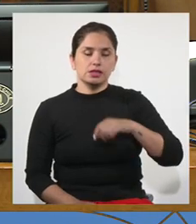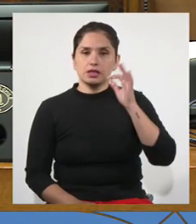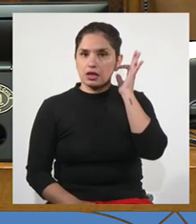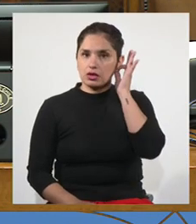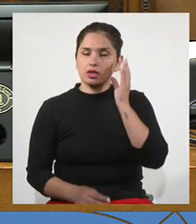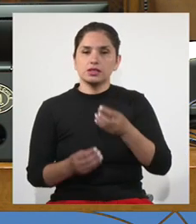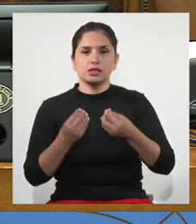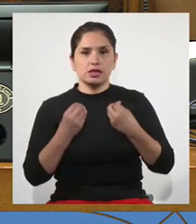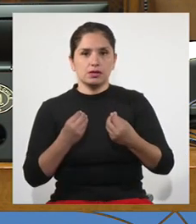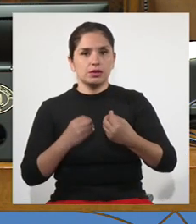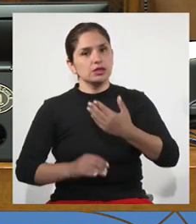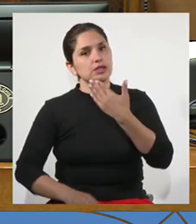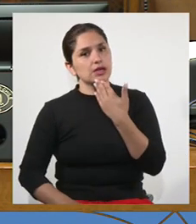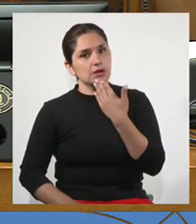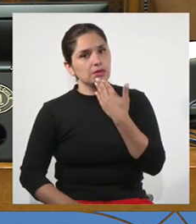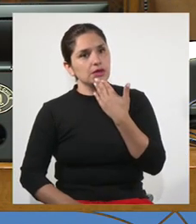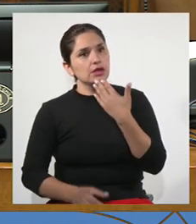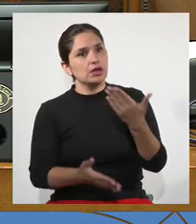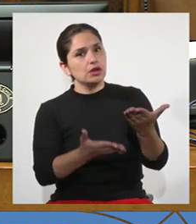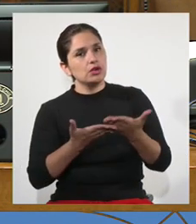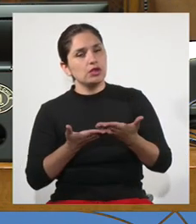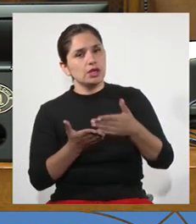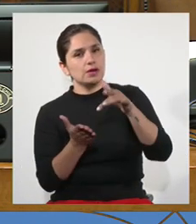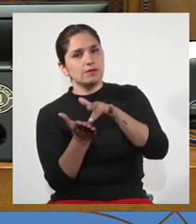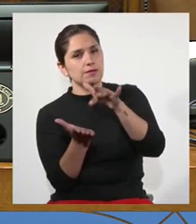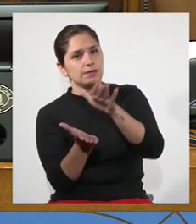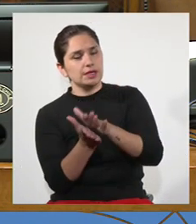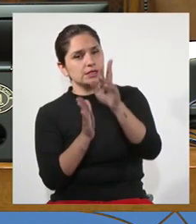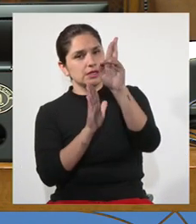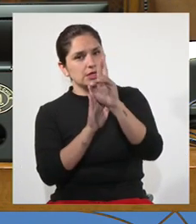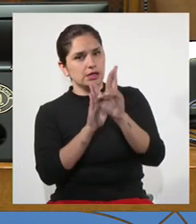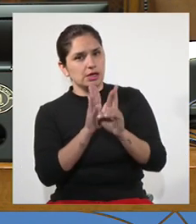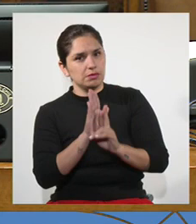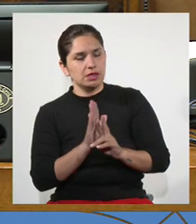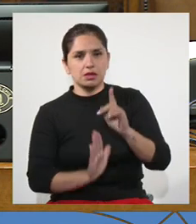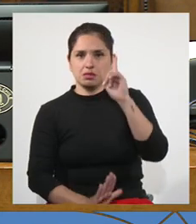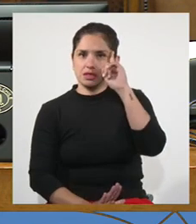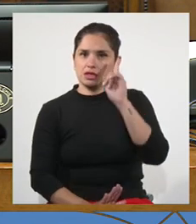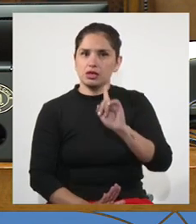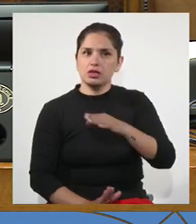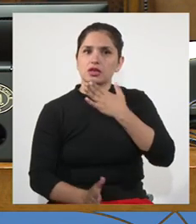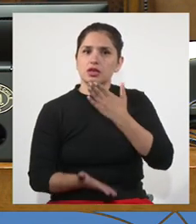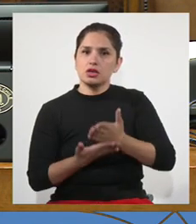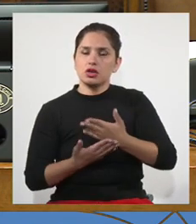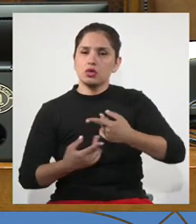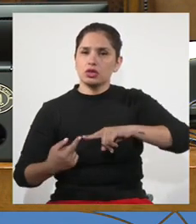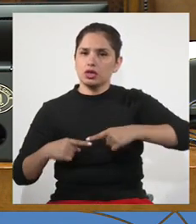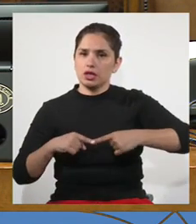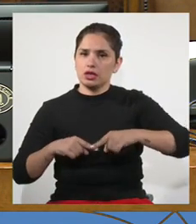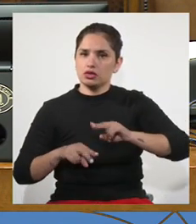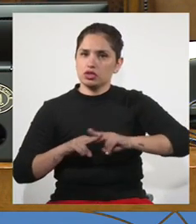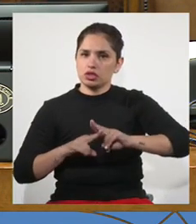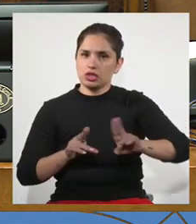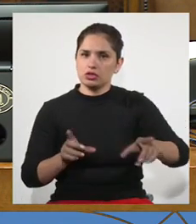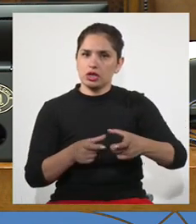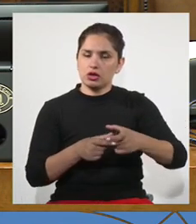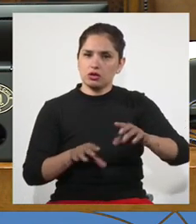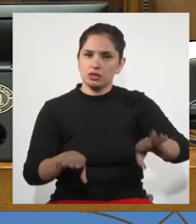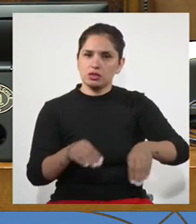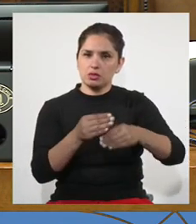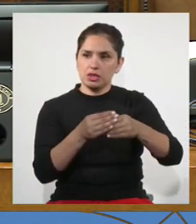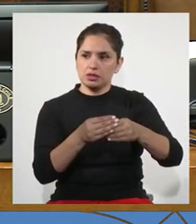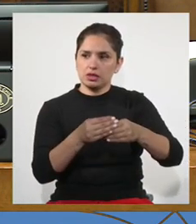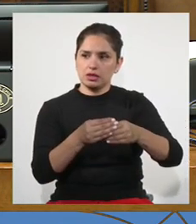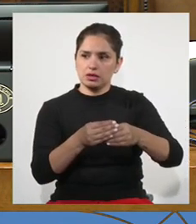sería bueno también que nos dieran una fecha del reglamento, más aún considerando que cuando se hizo esta discusión en la mixta, perdón, senador Navarro,